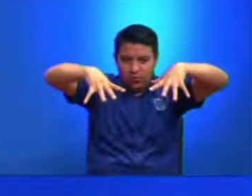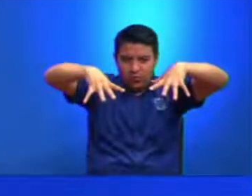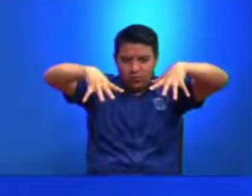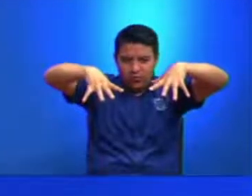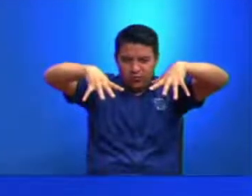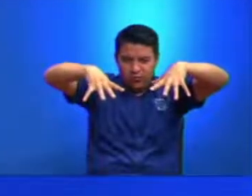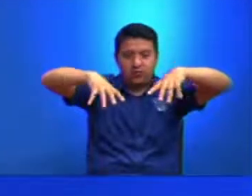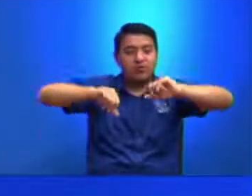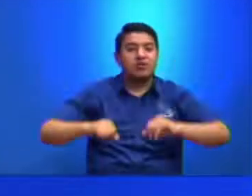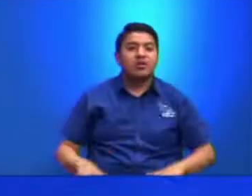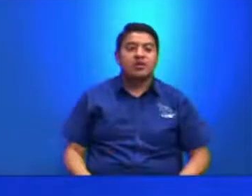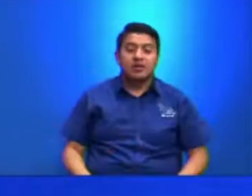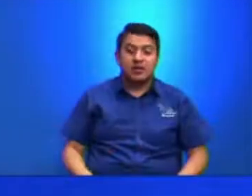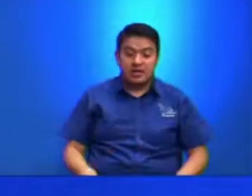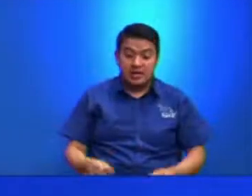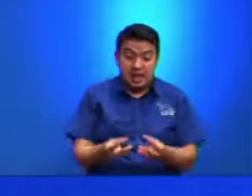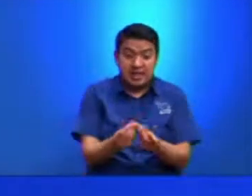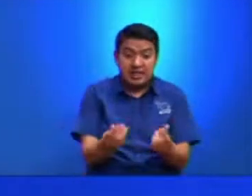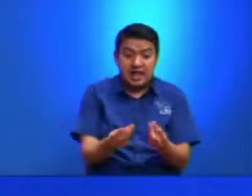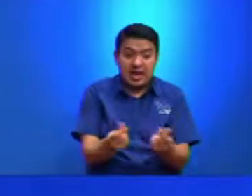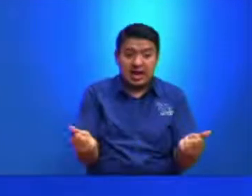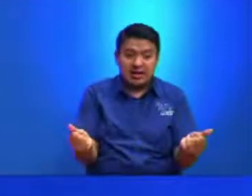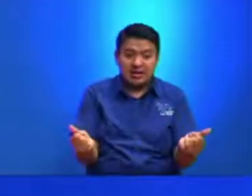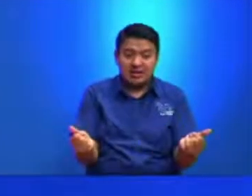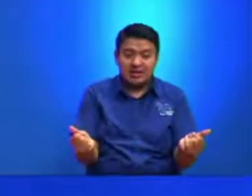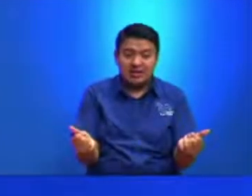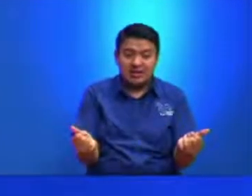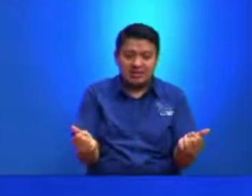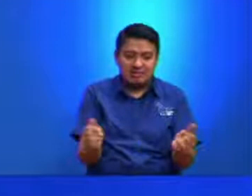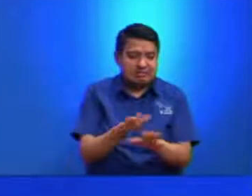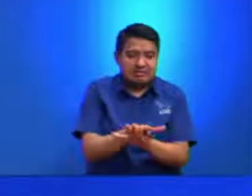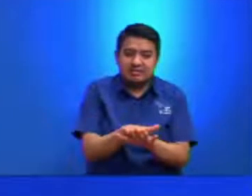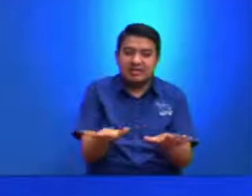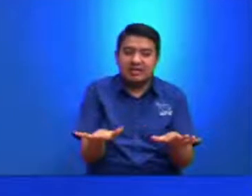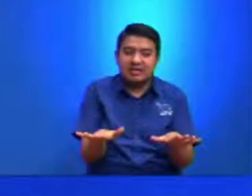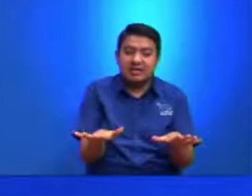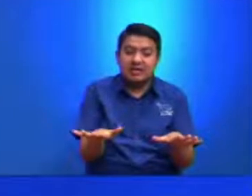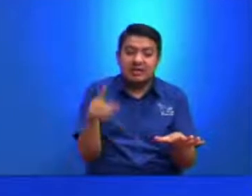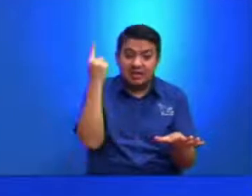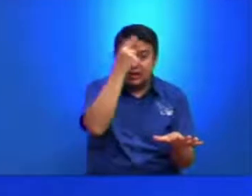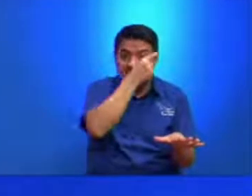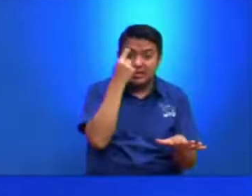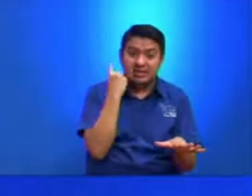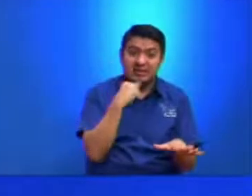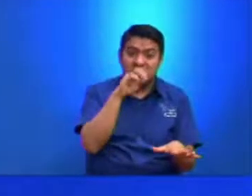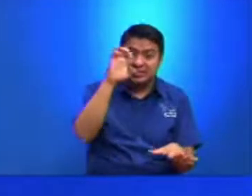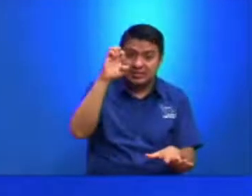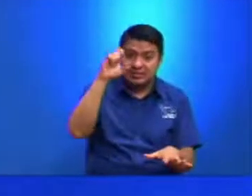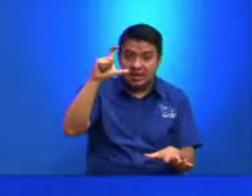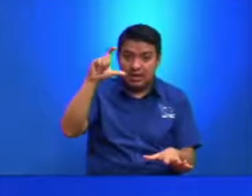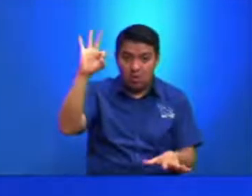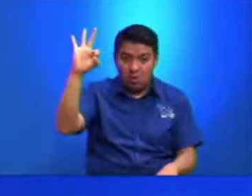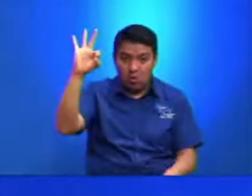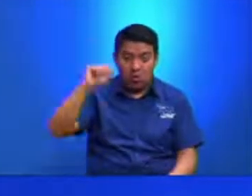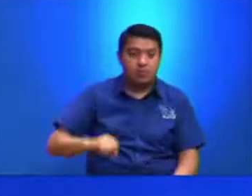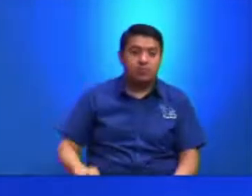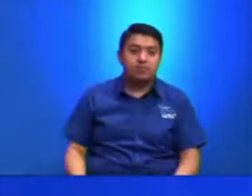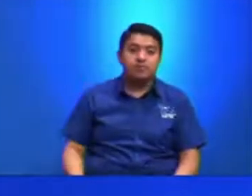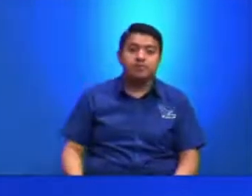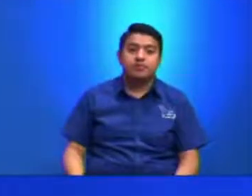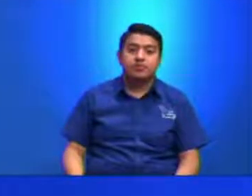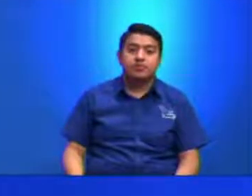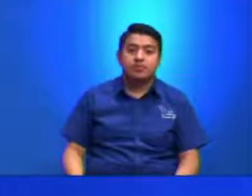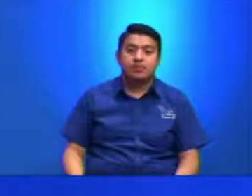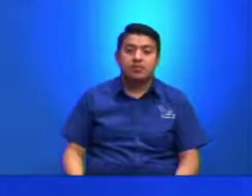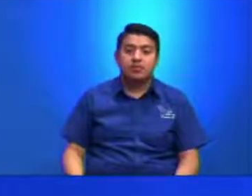las tenemos que ver desde el punto de vista espiritual. Por ejemplo, solo por decirle así rapidísimo, no os